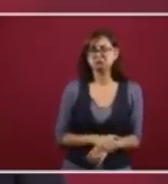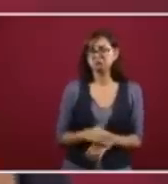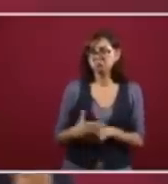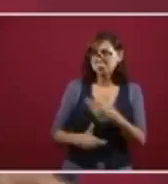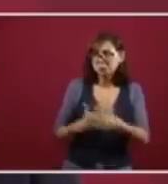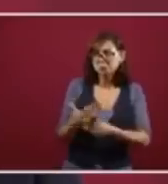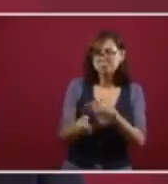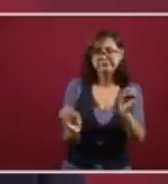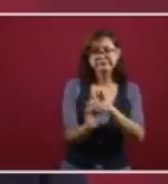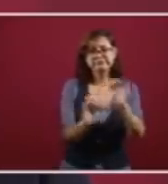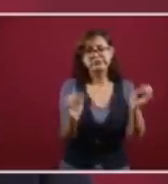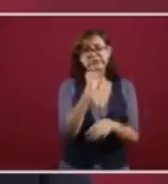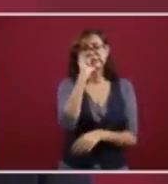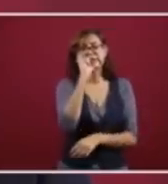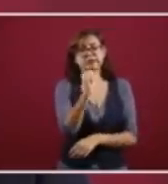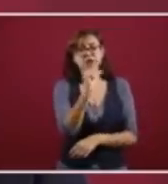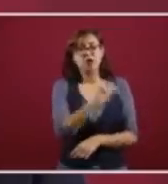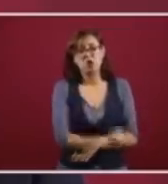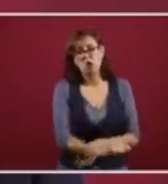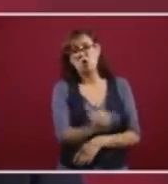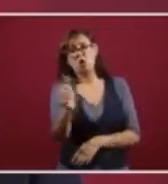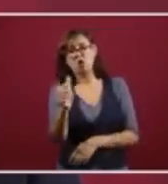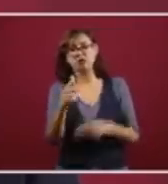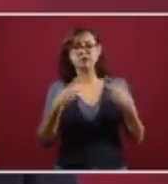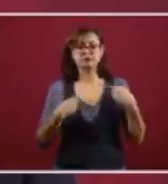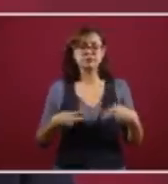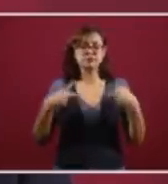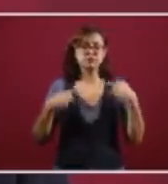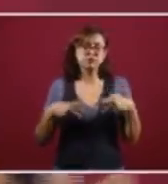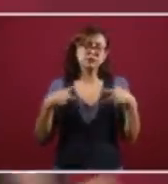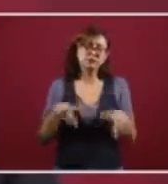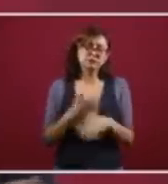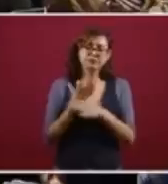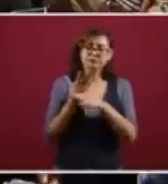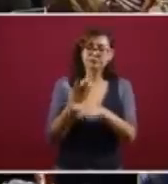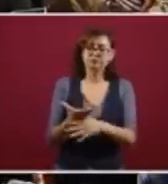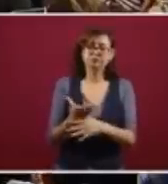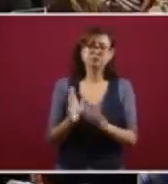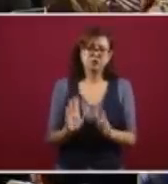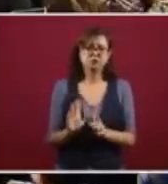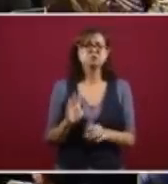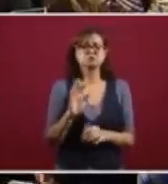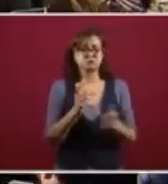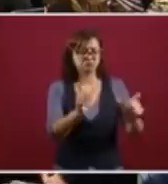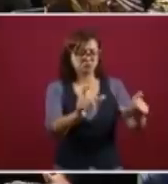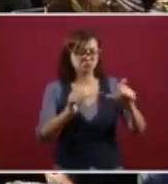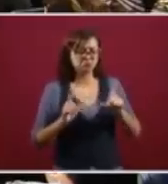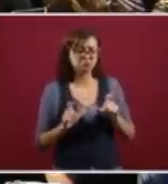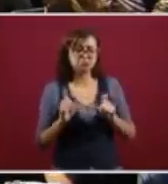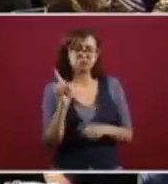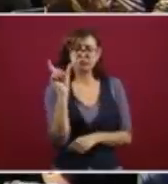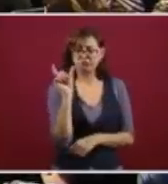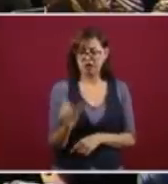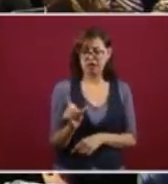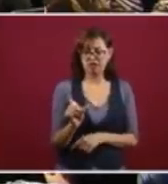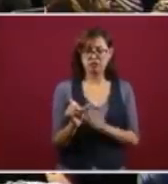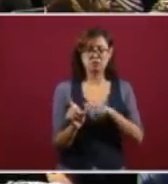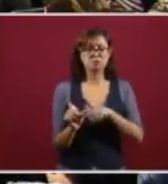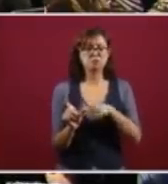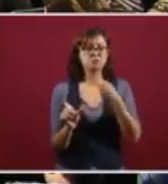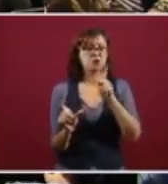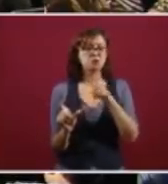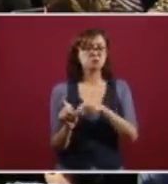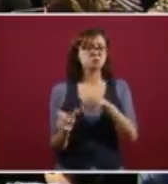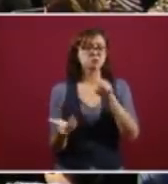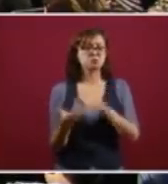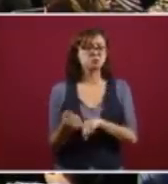casos hubo situaciones en donde se le dio la tarjeta, pero al final de cuentas no tuvo el